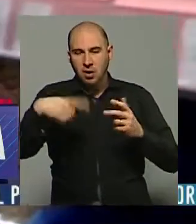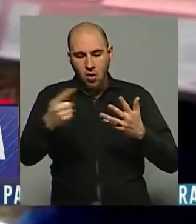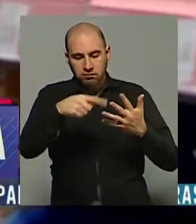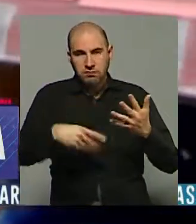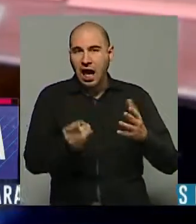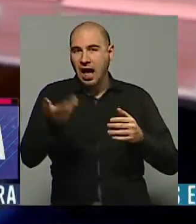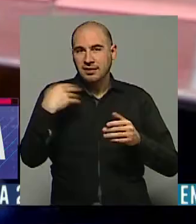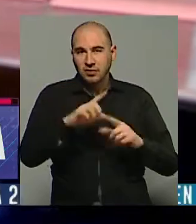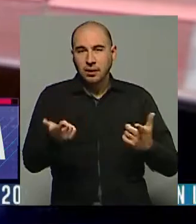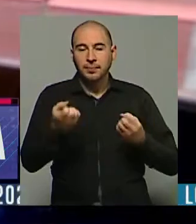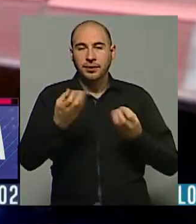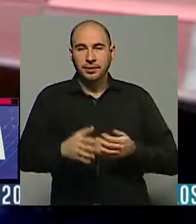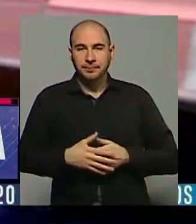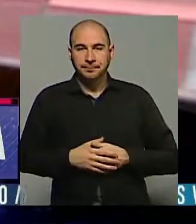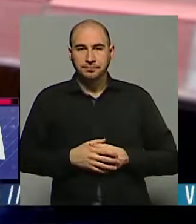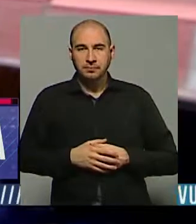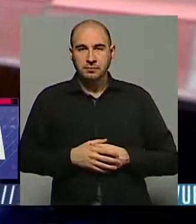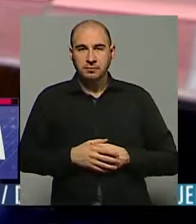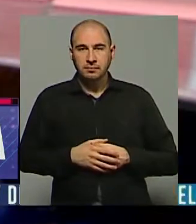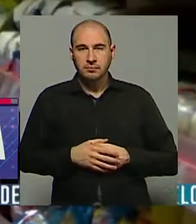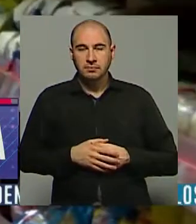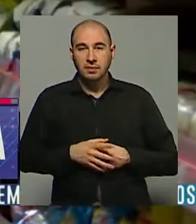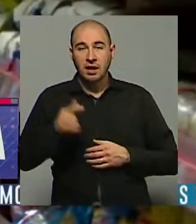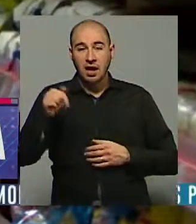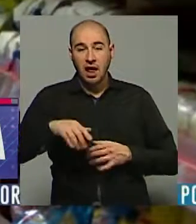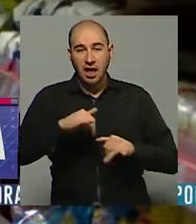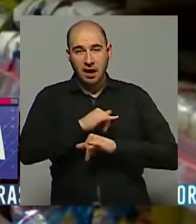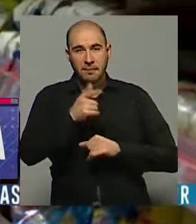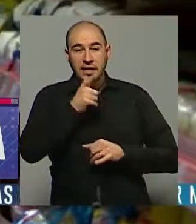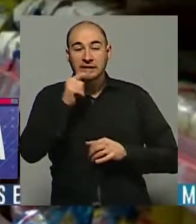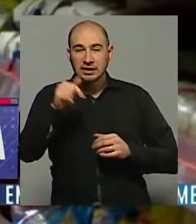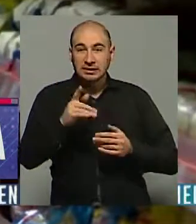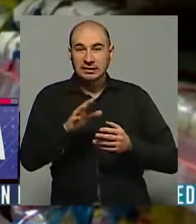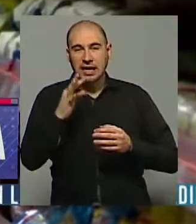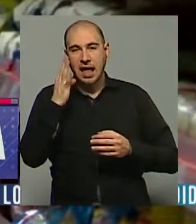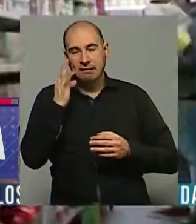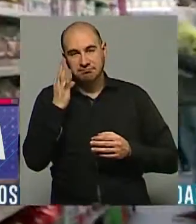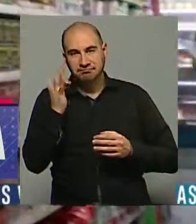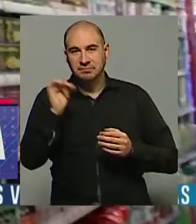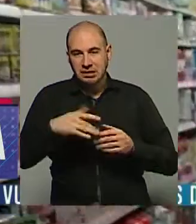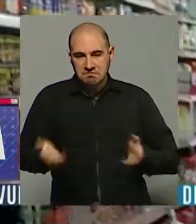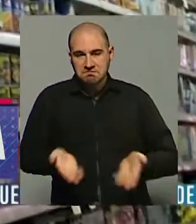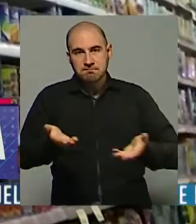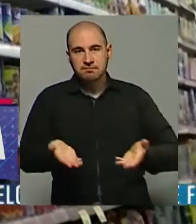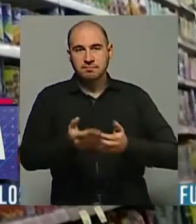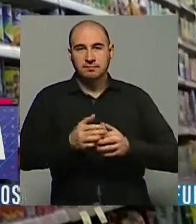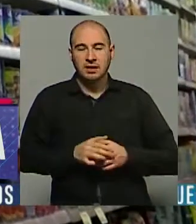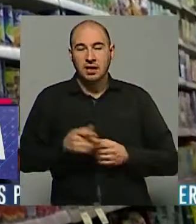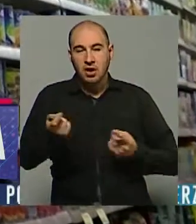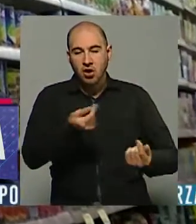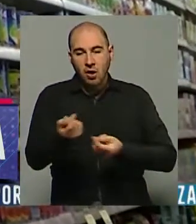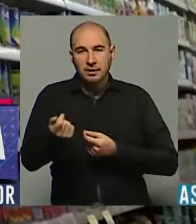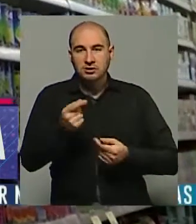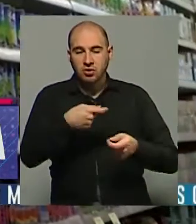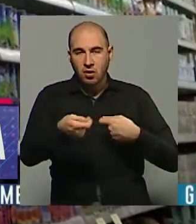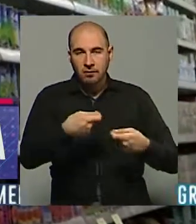estaban incluidos, teniendo en cuenta que se avizora que esto medianamente empezó a movilizar un poco el comercio